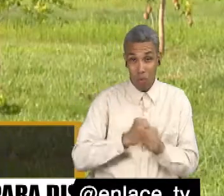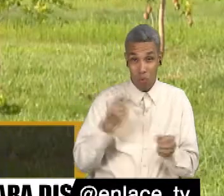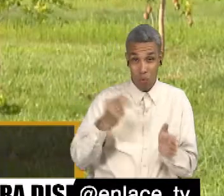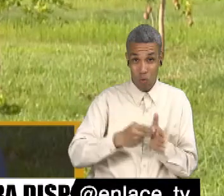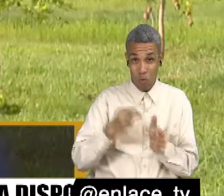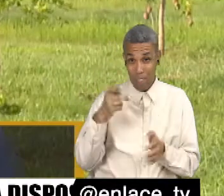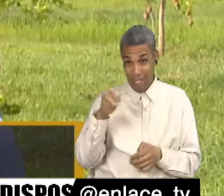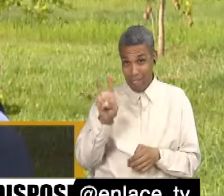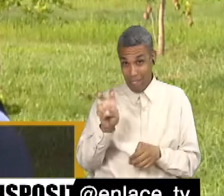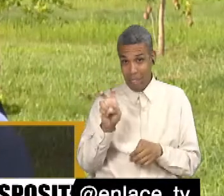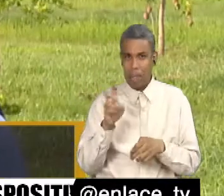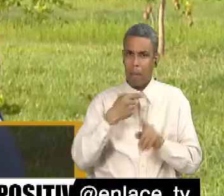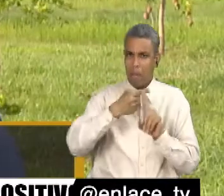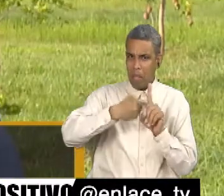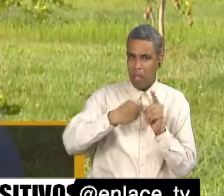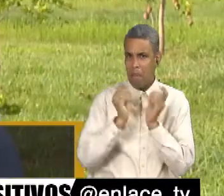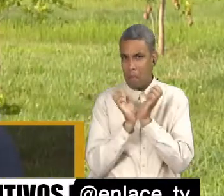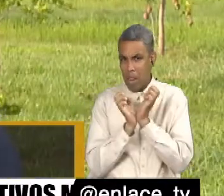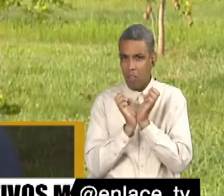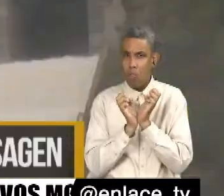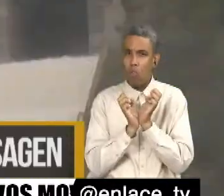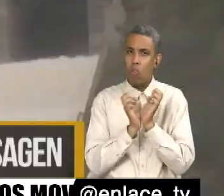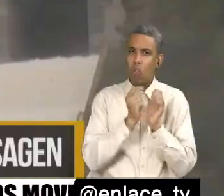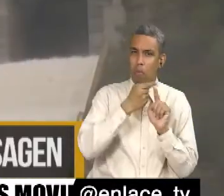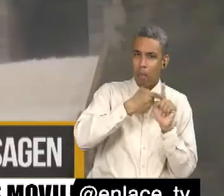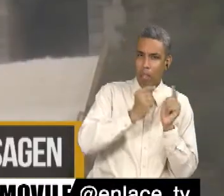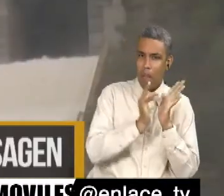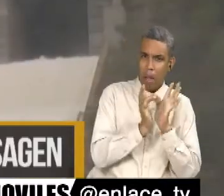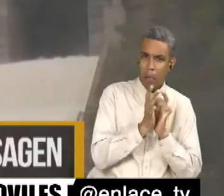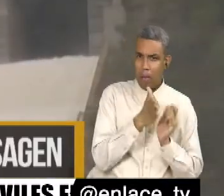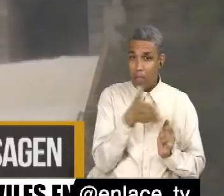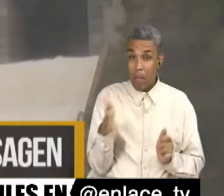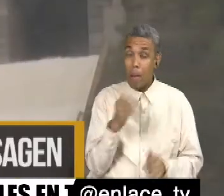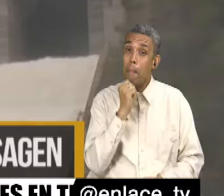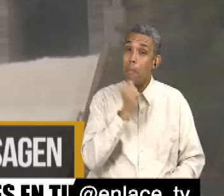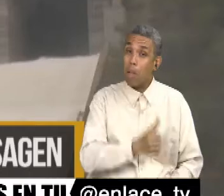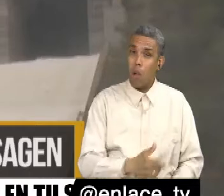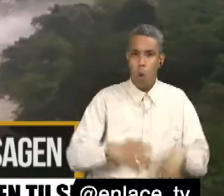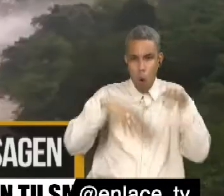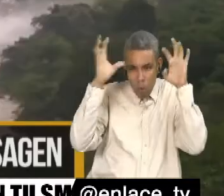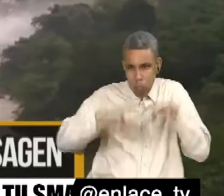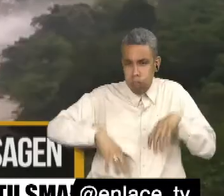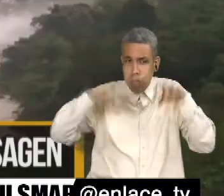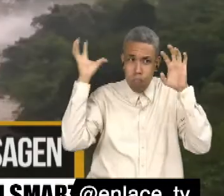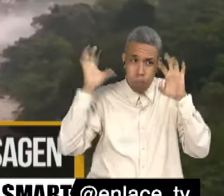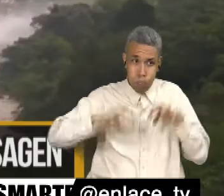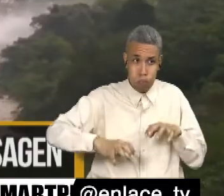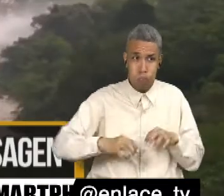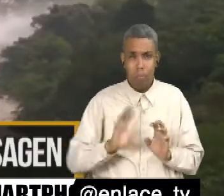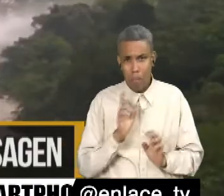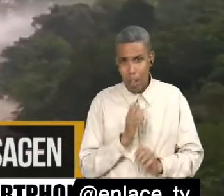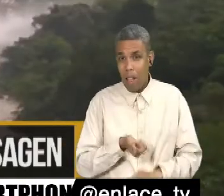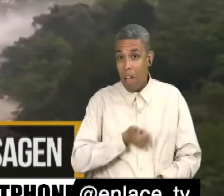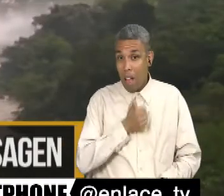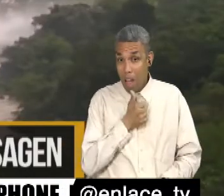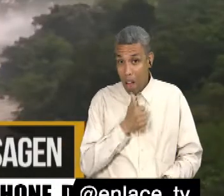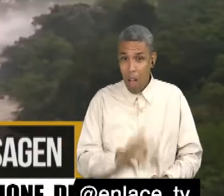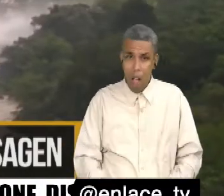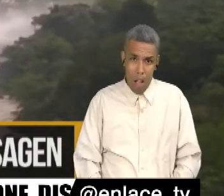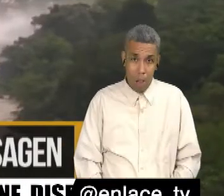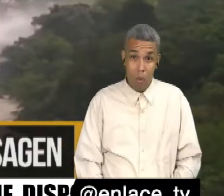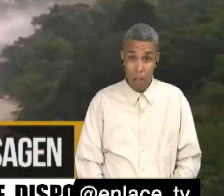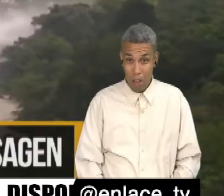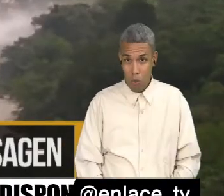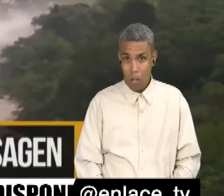época de abril y mayo el máximo nivel de lluvias. Iniciamos unos vertimientos controlados durante la última semana de abril. Y ahora en mayo